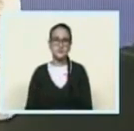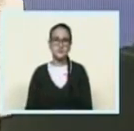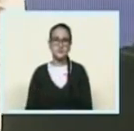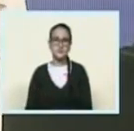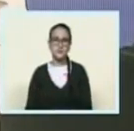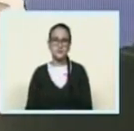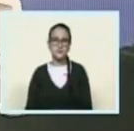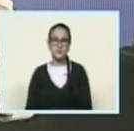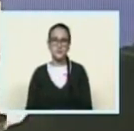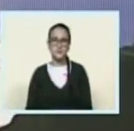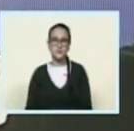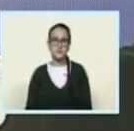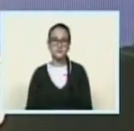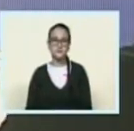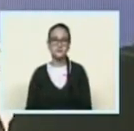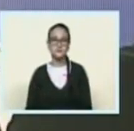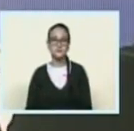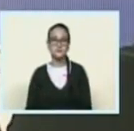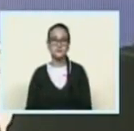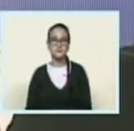industrial.